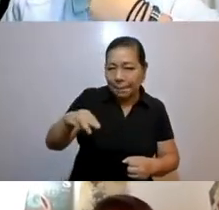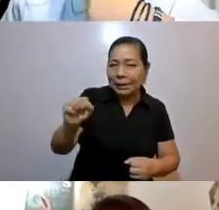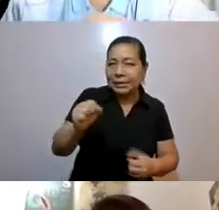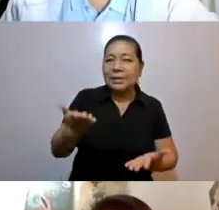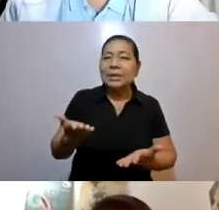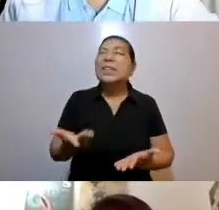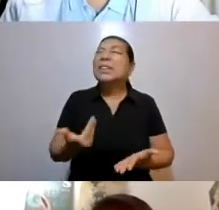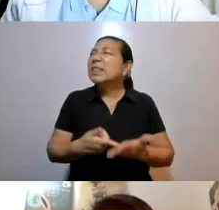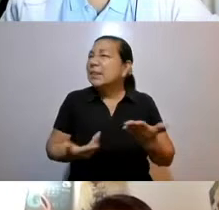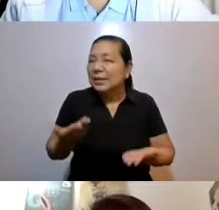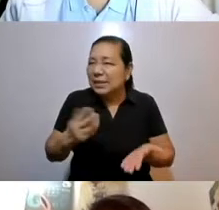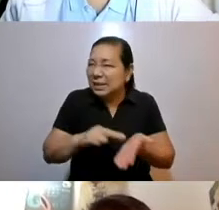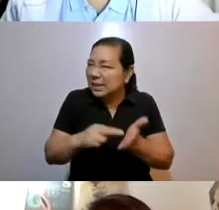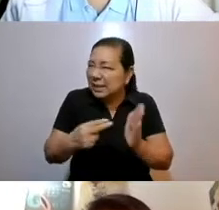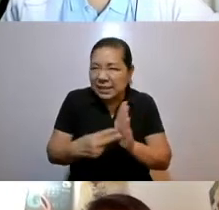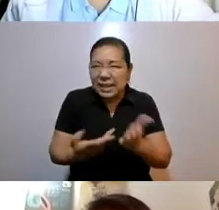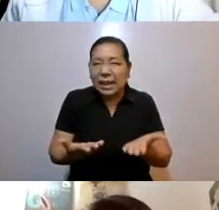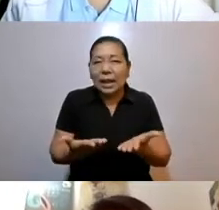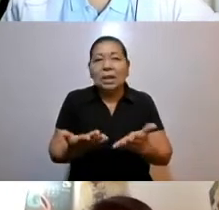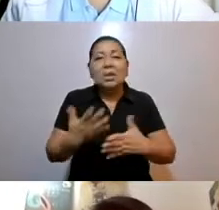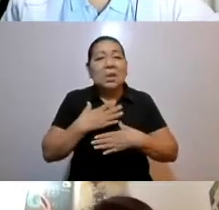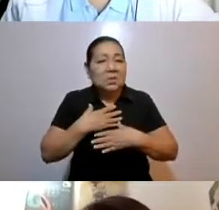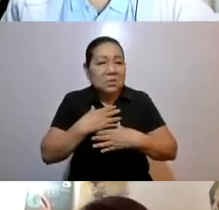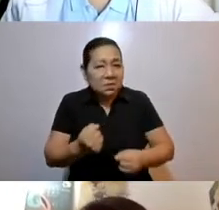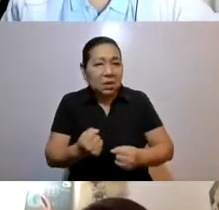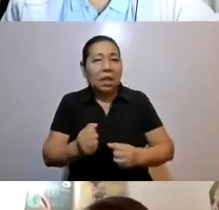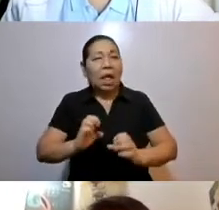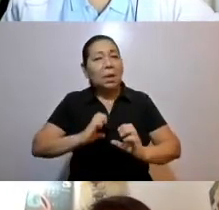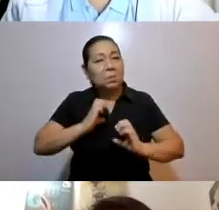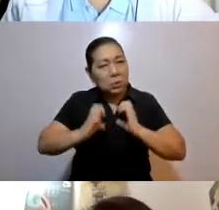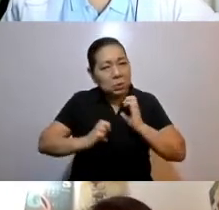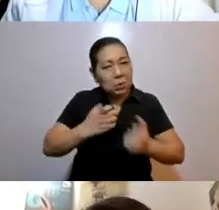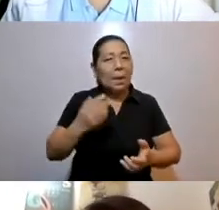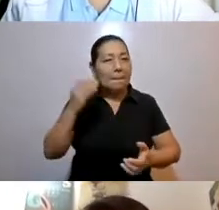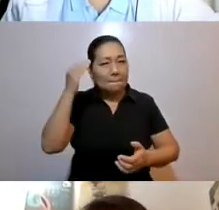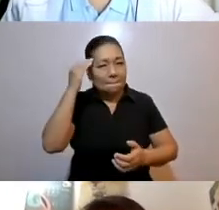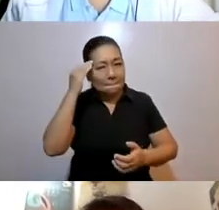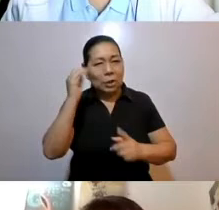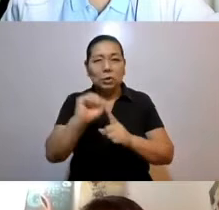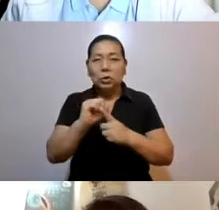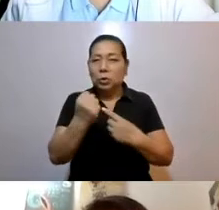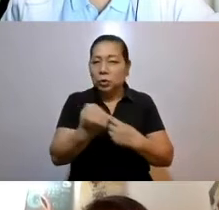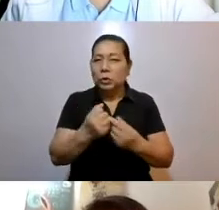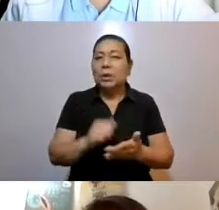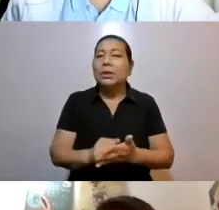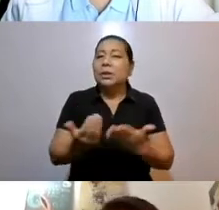salud sexual es un estado de bienestar físico y emocional, mental y social